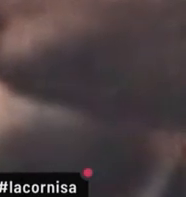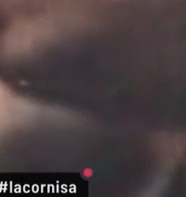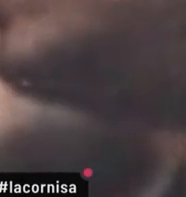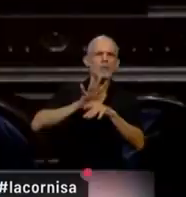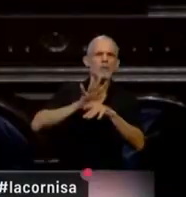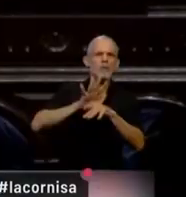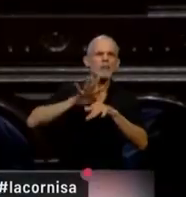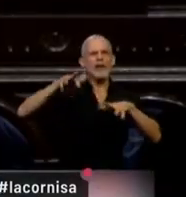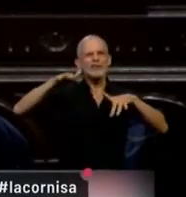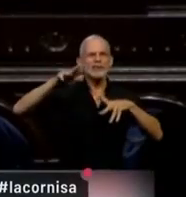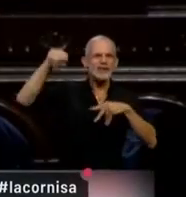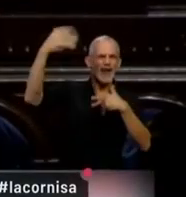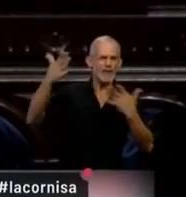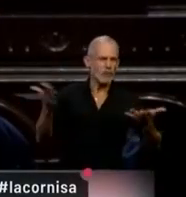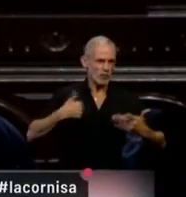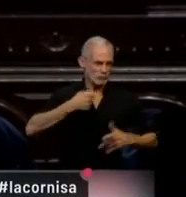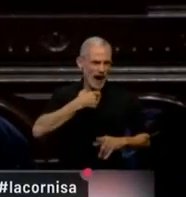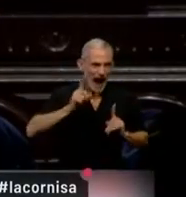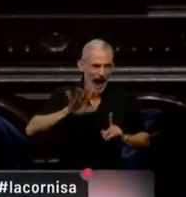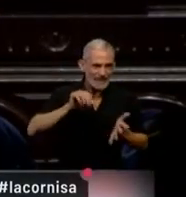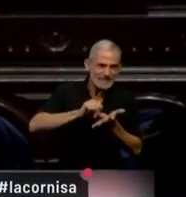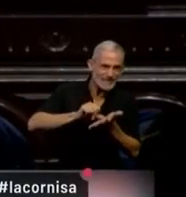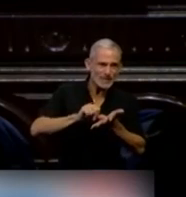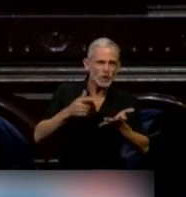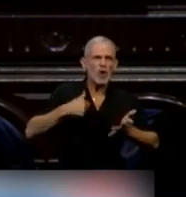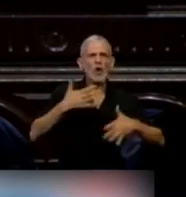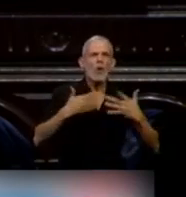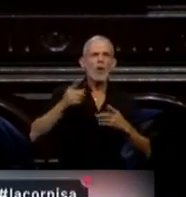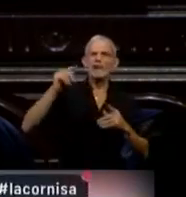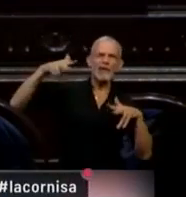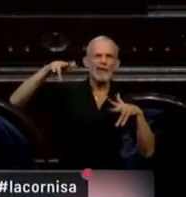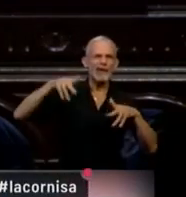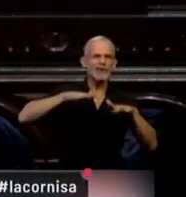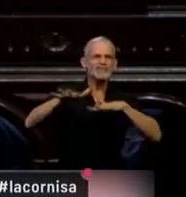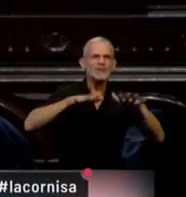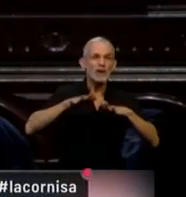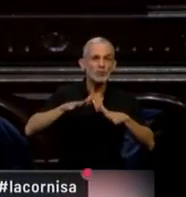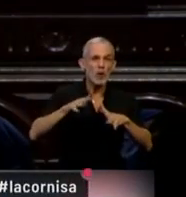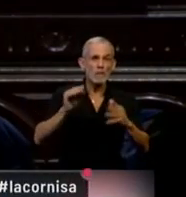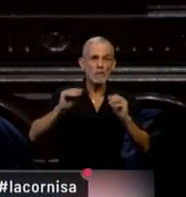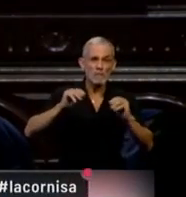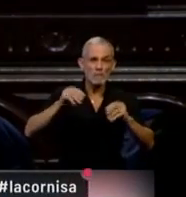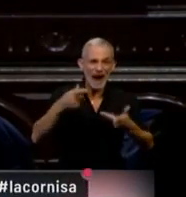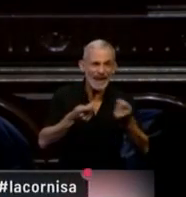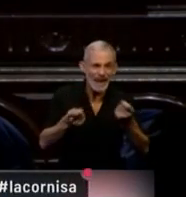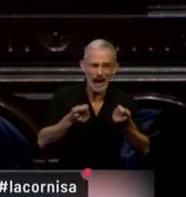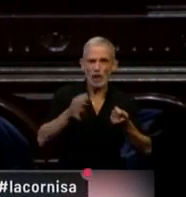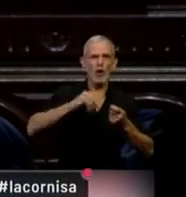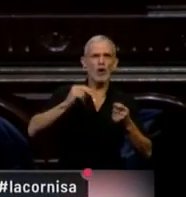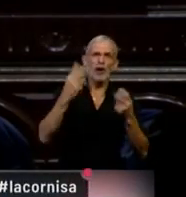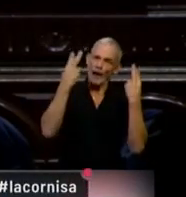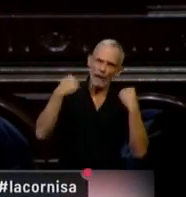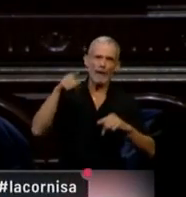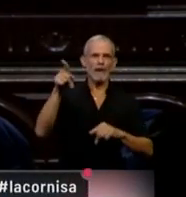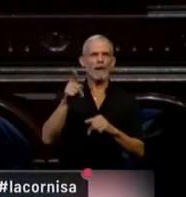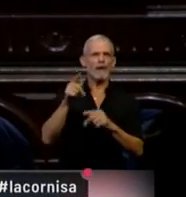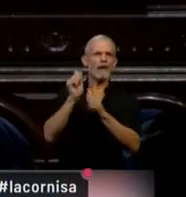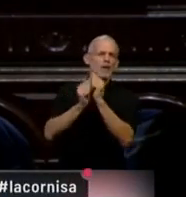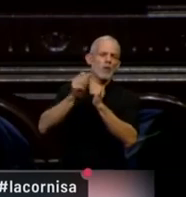Un país que sea juguete de las circunstancias, o que tenga que ceder a los caprichos de